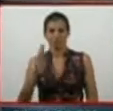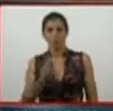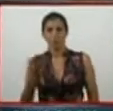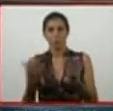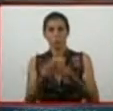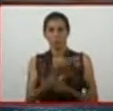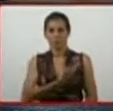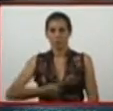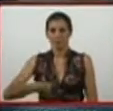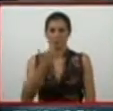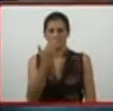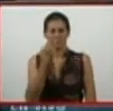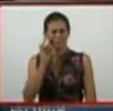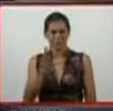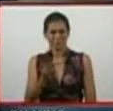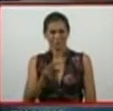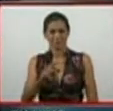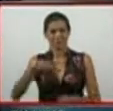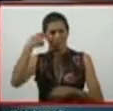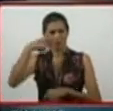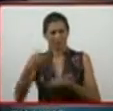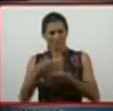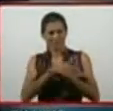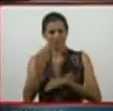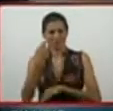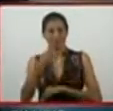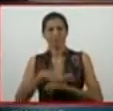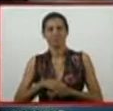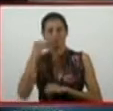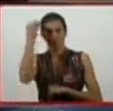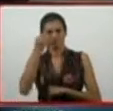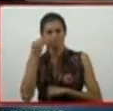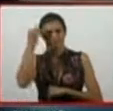Nicolás Maduro, creo que hayan visto las imágenes. Estuvimos analizando